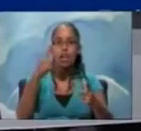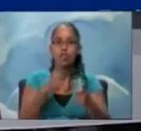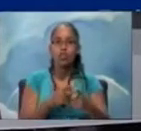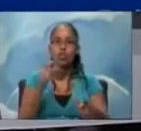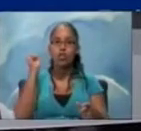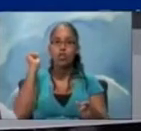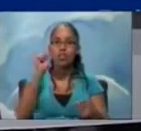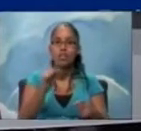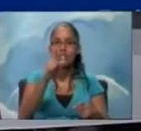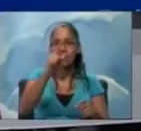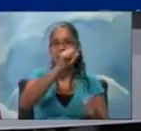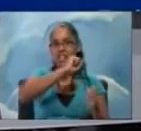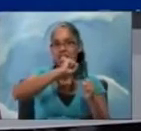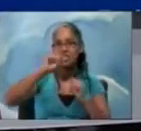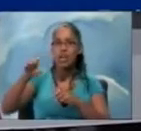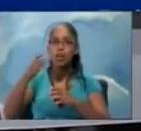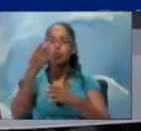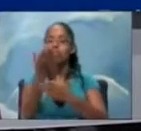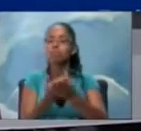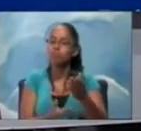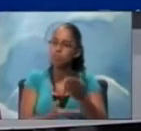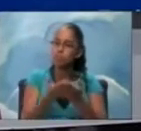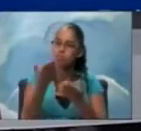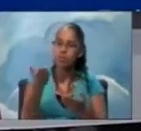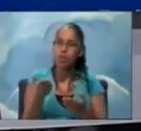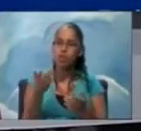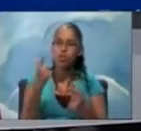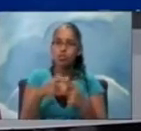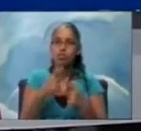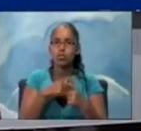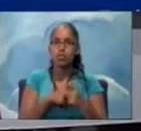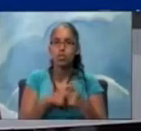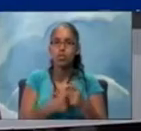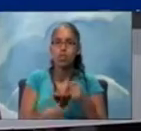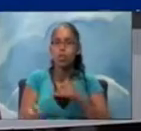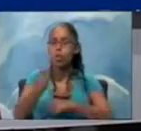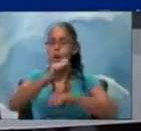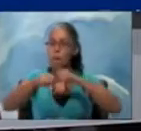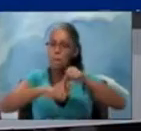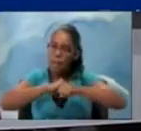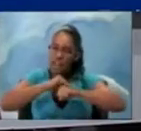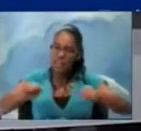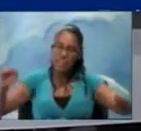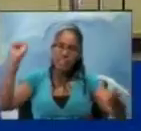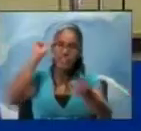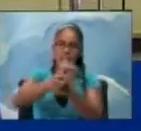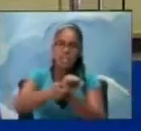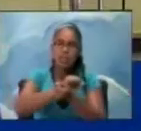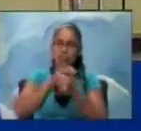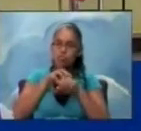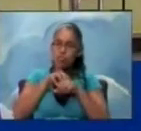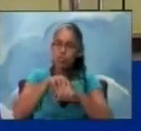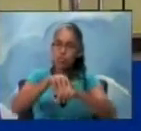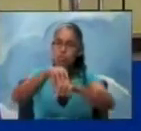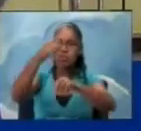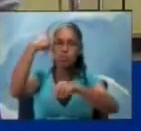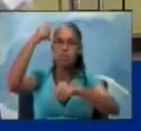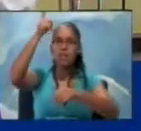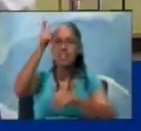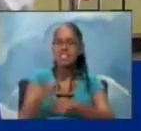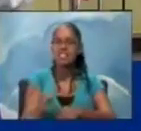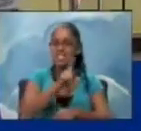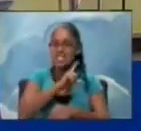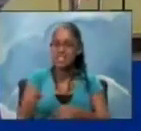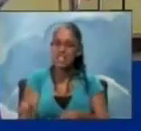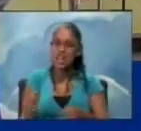le echaron mano. Lo amarraron y lo llevaron, amados hermanos, para ser